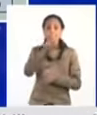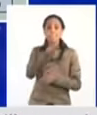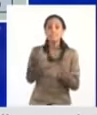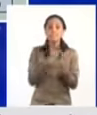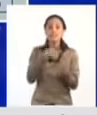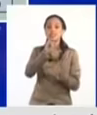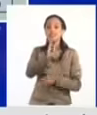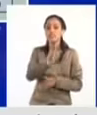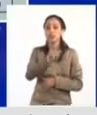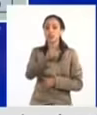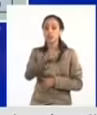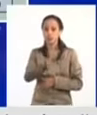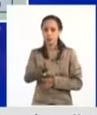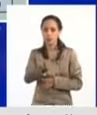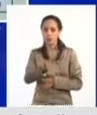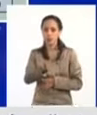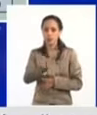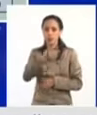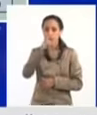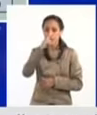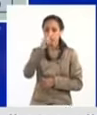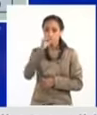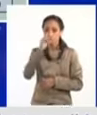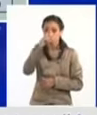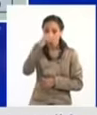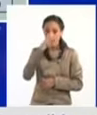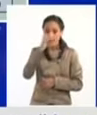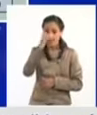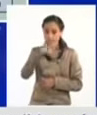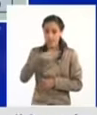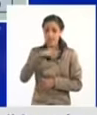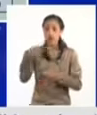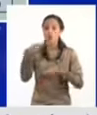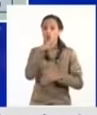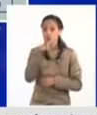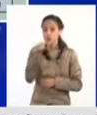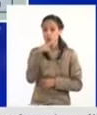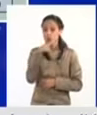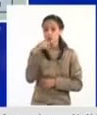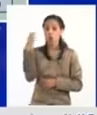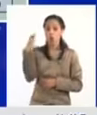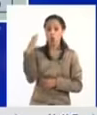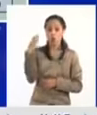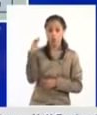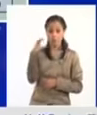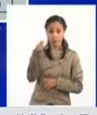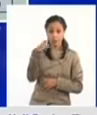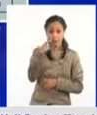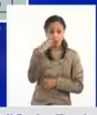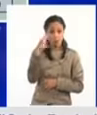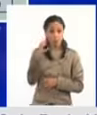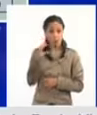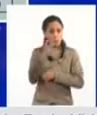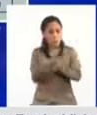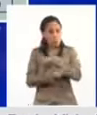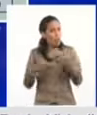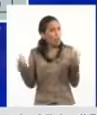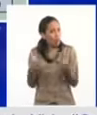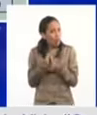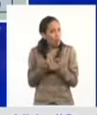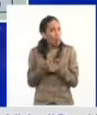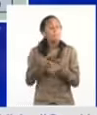1.629. Indonesia, Rusia y Colombia. Fíjense como Colombia, que no es un país muy grande, sin